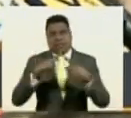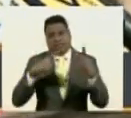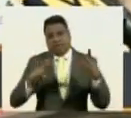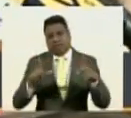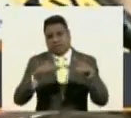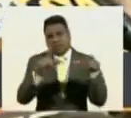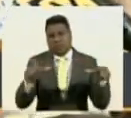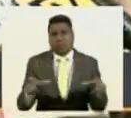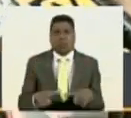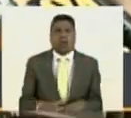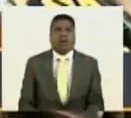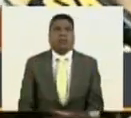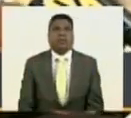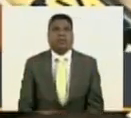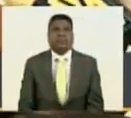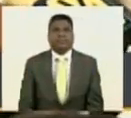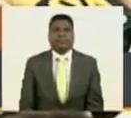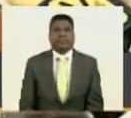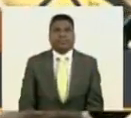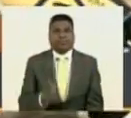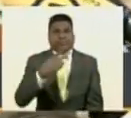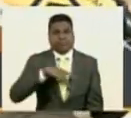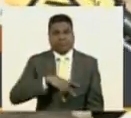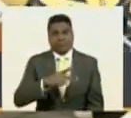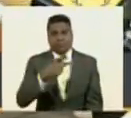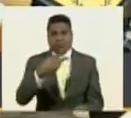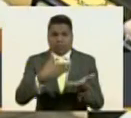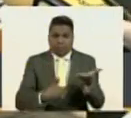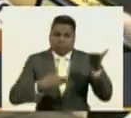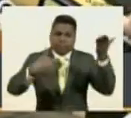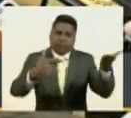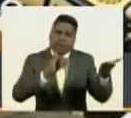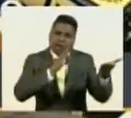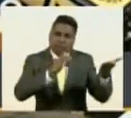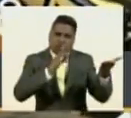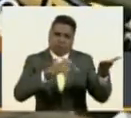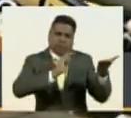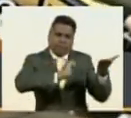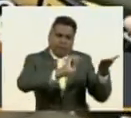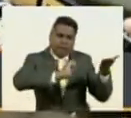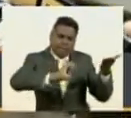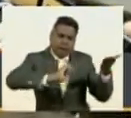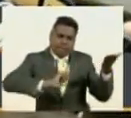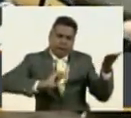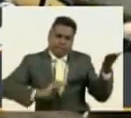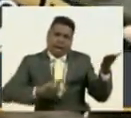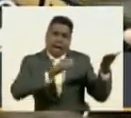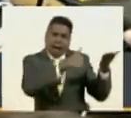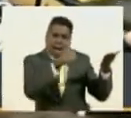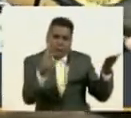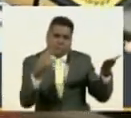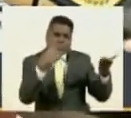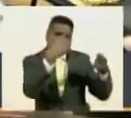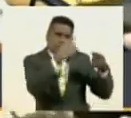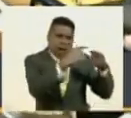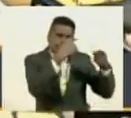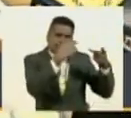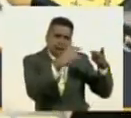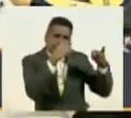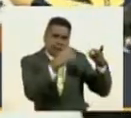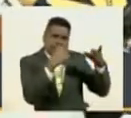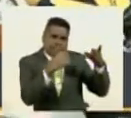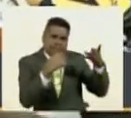circunstancias. Le hemos presentado un informe donde aclaramos uno a uno los casos en los que